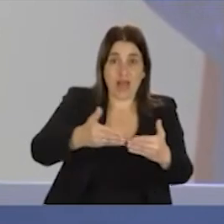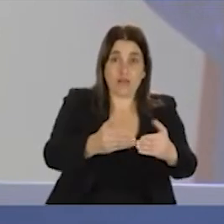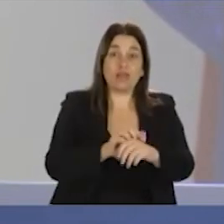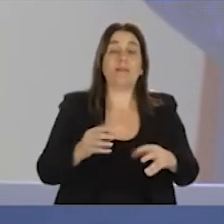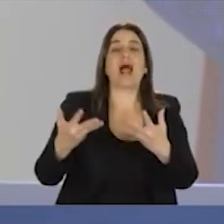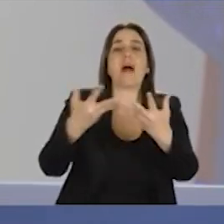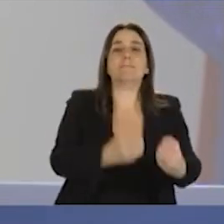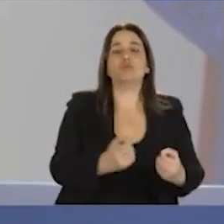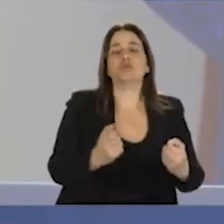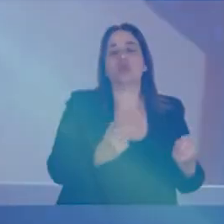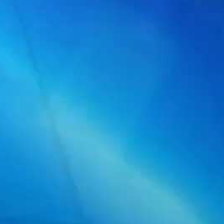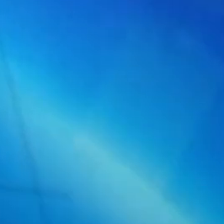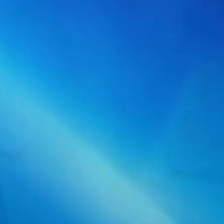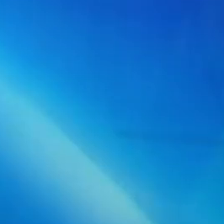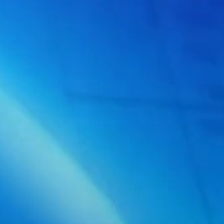exportadores